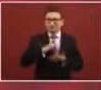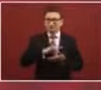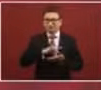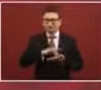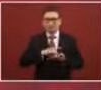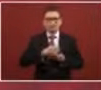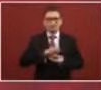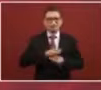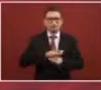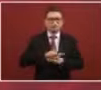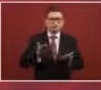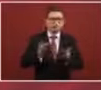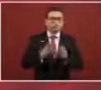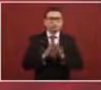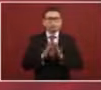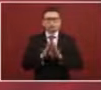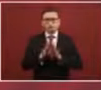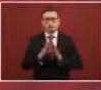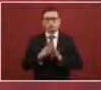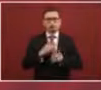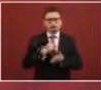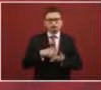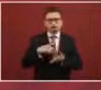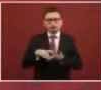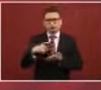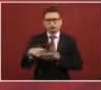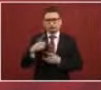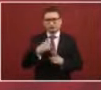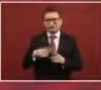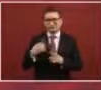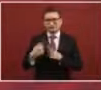todo lo que se ha venido